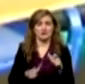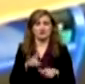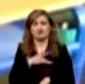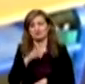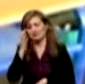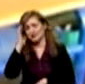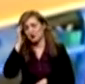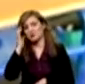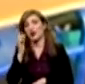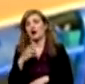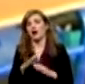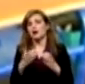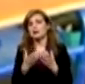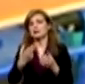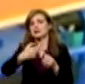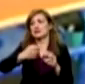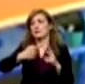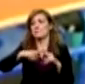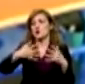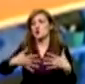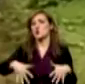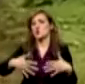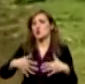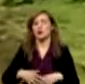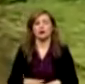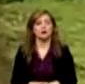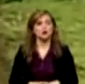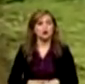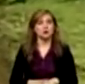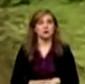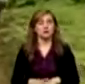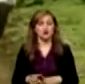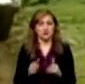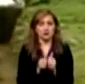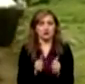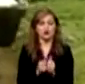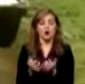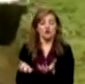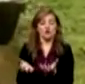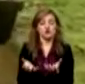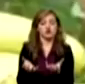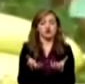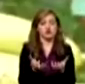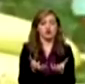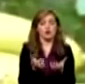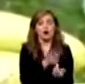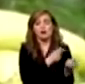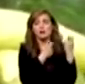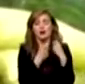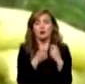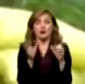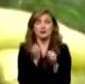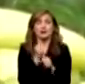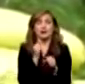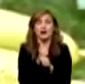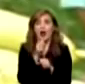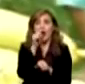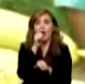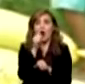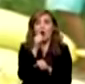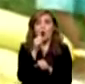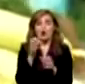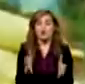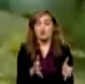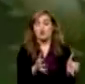a días de iniciar un nuevo periodo escolar. Aquí con maquinaria pesada y sacos de arena, se intenta sacar el agua. Sin